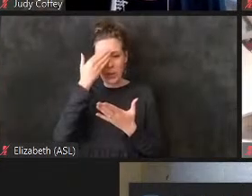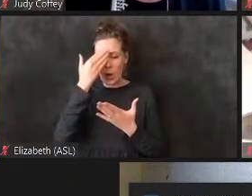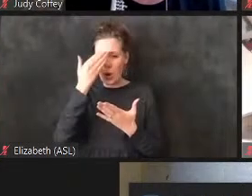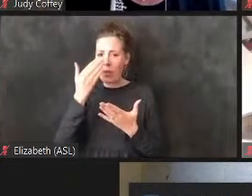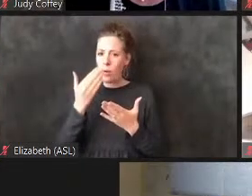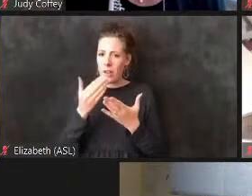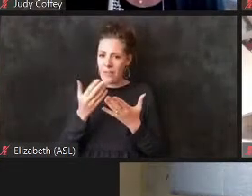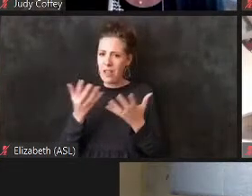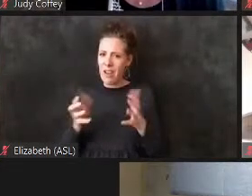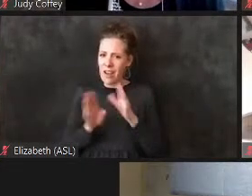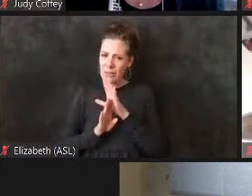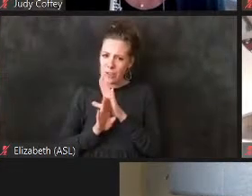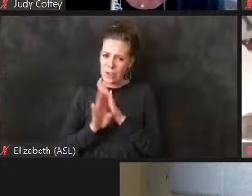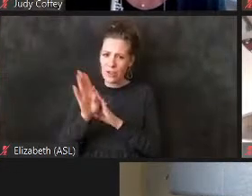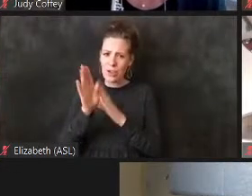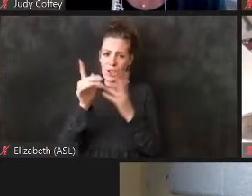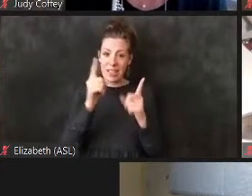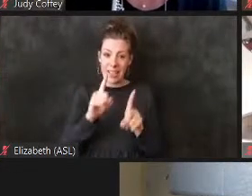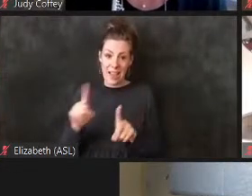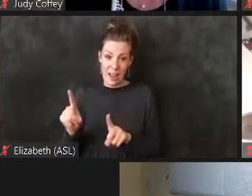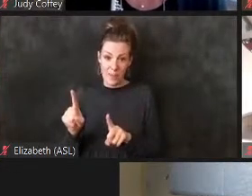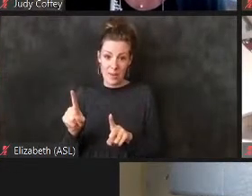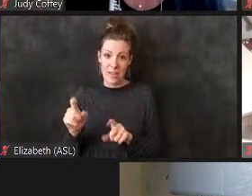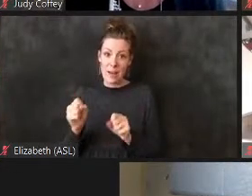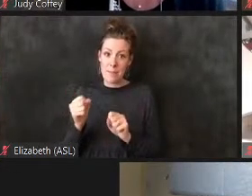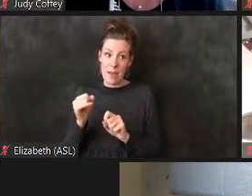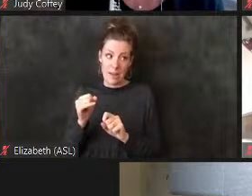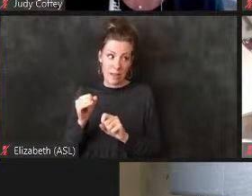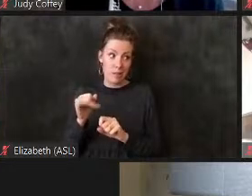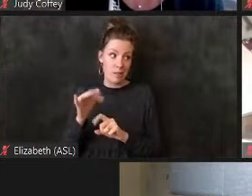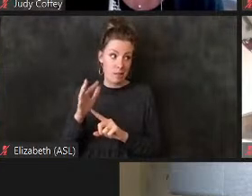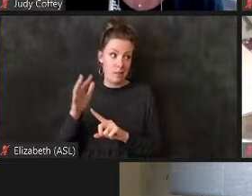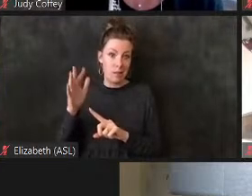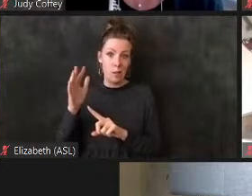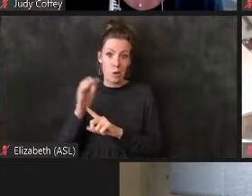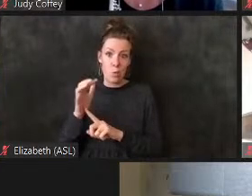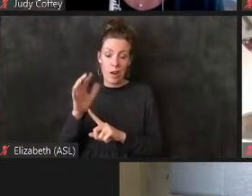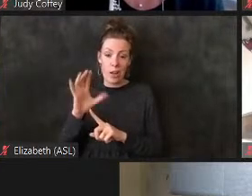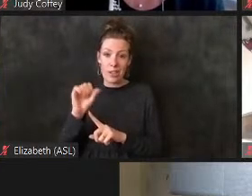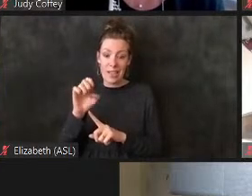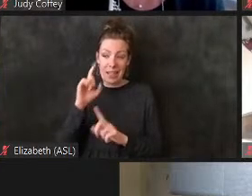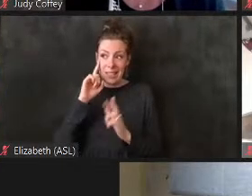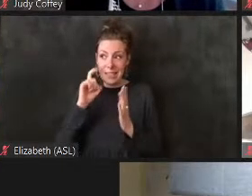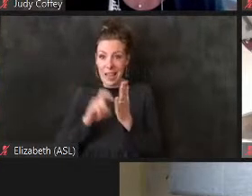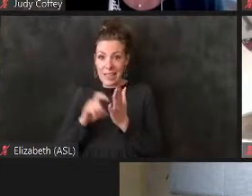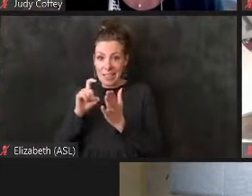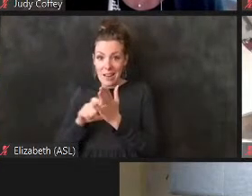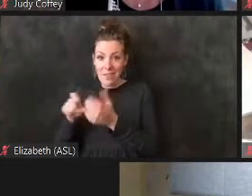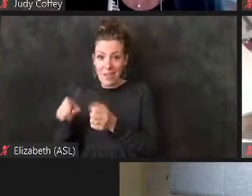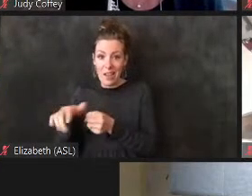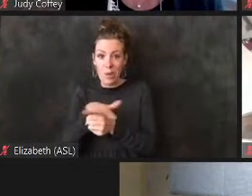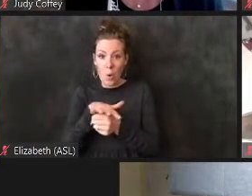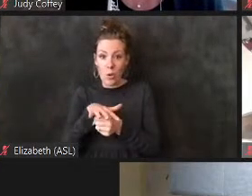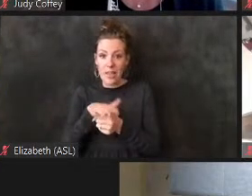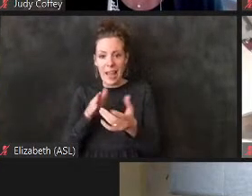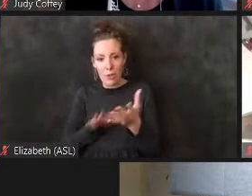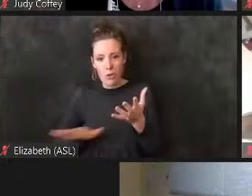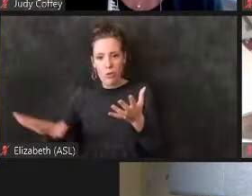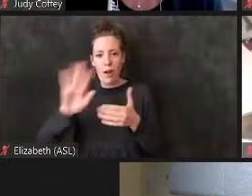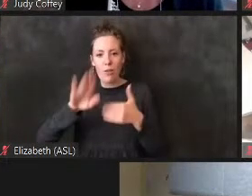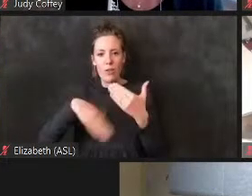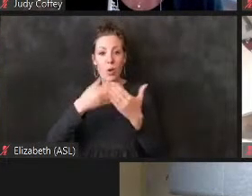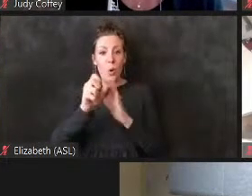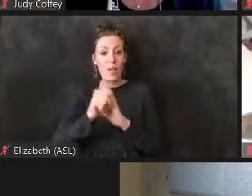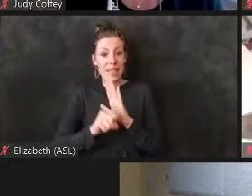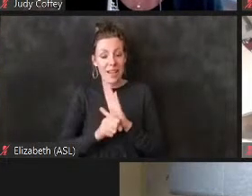poquito, pero ha subido ahorita bastantes récords en números que en lugares locales y en el